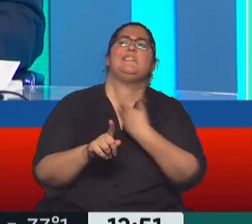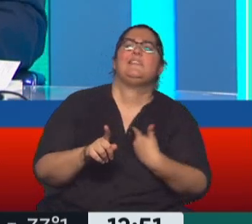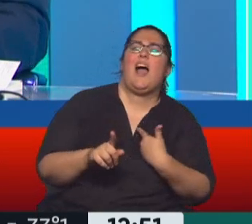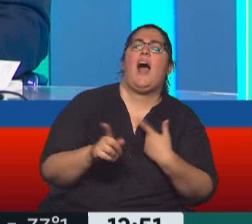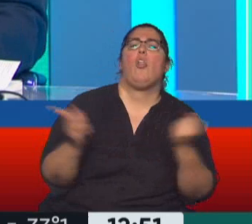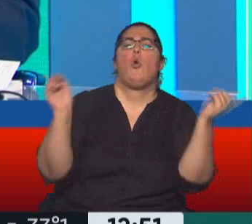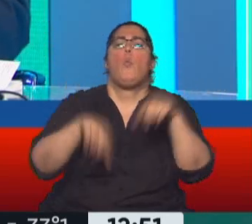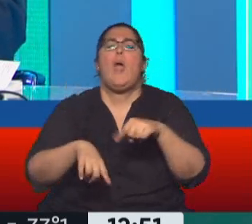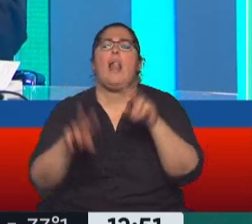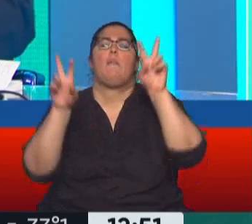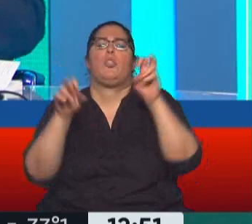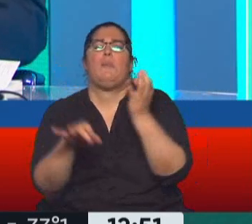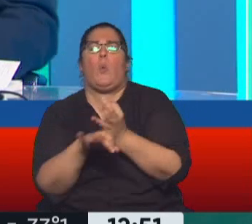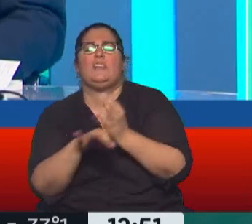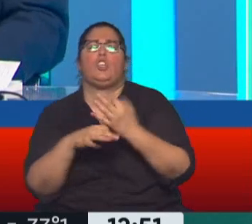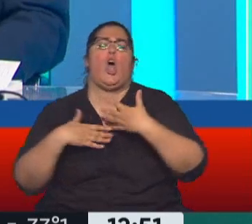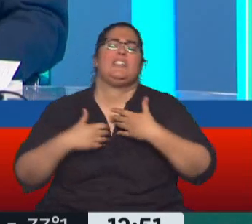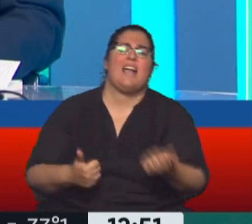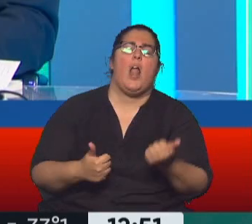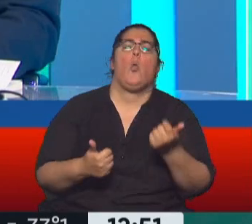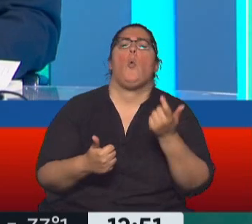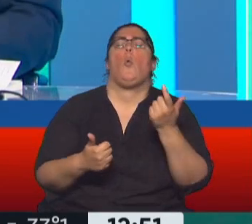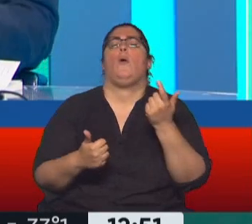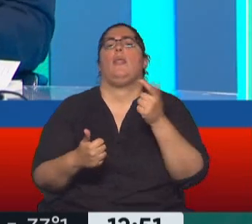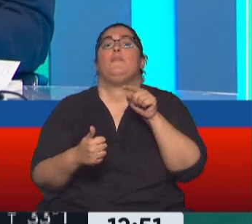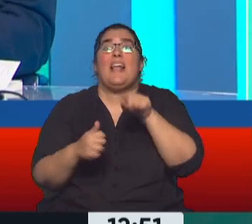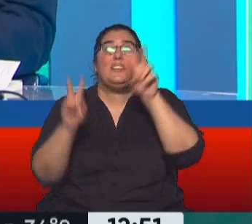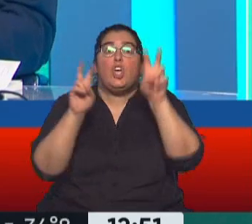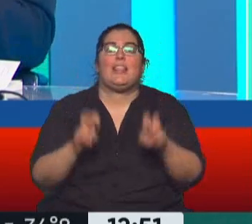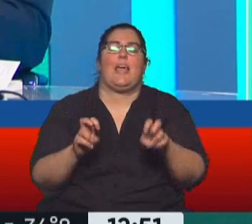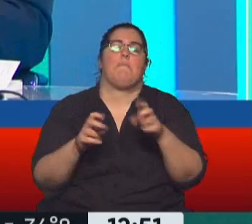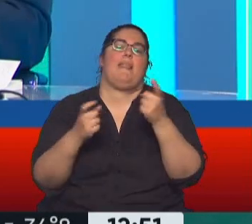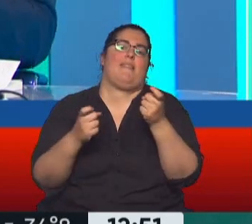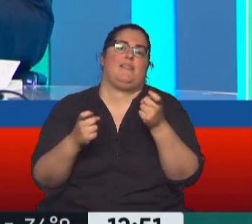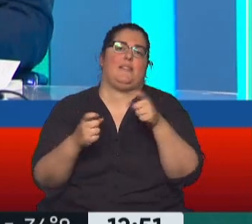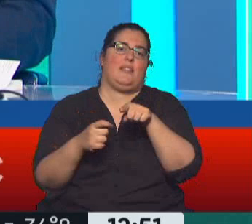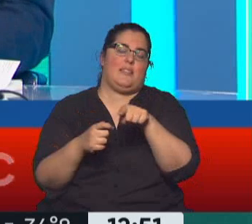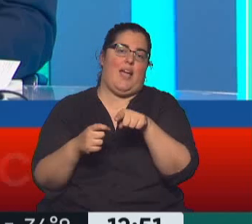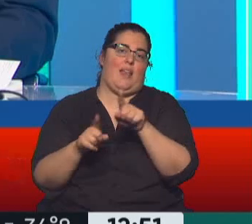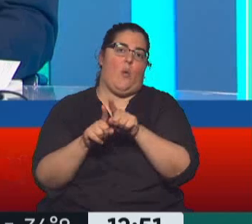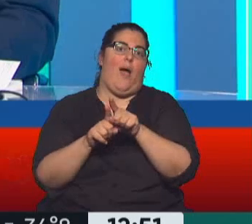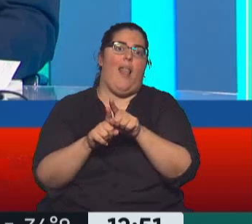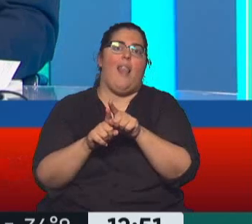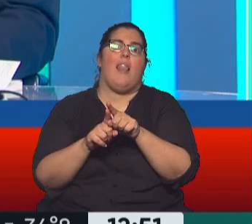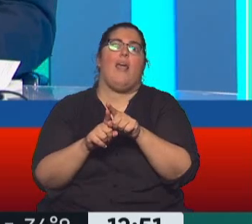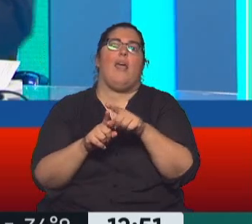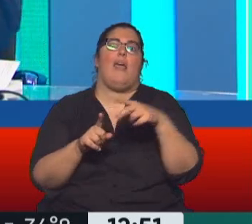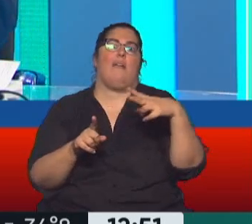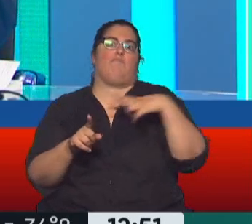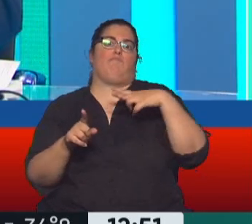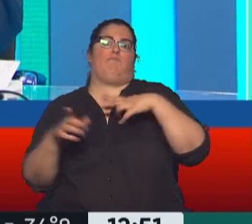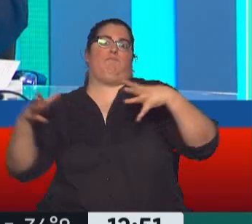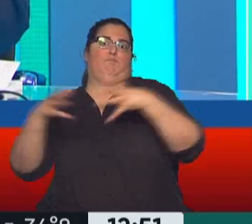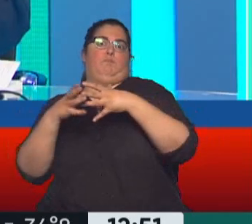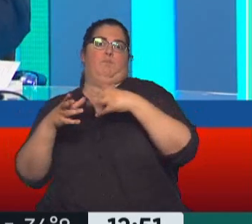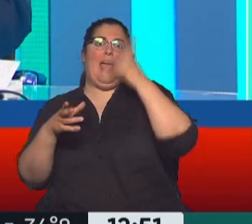las cuestiones de la educación, de la salud, en todos esos temas que requiere además la disputa con la élite económica chilena. Vos conoces